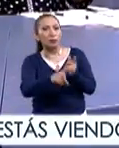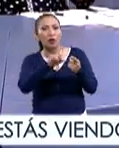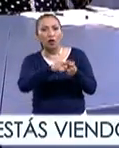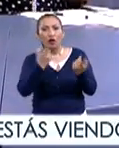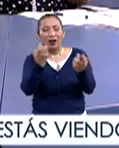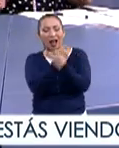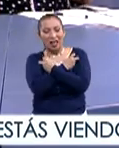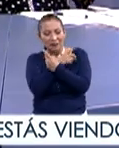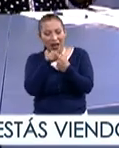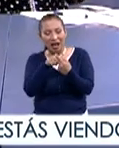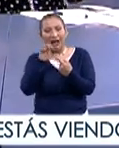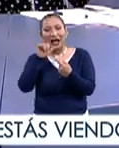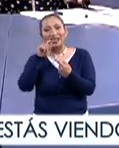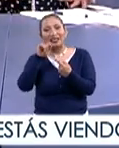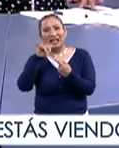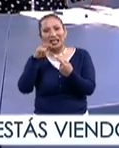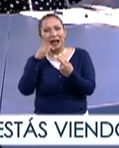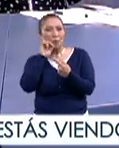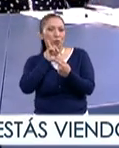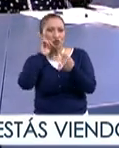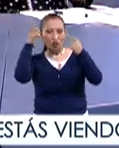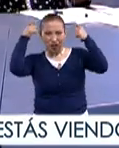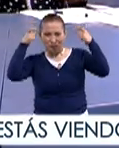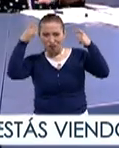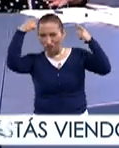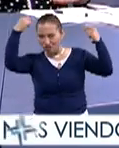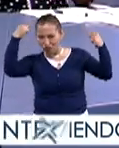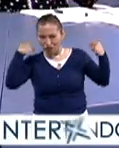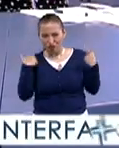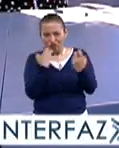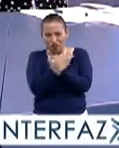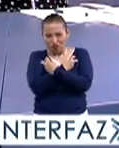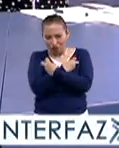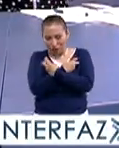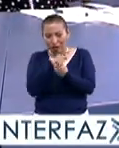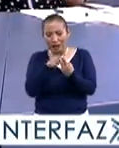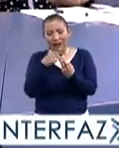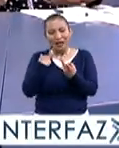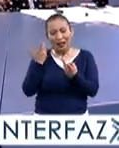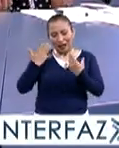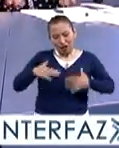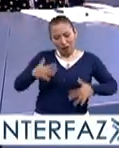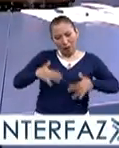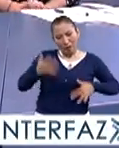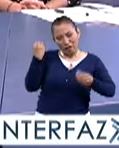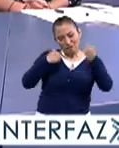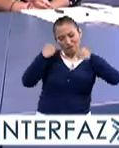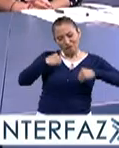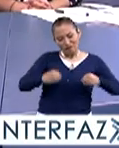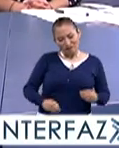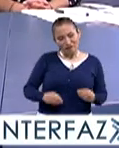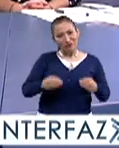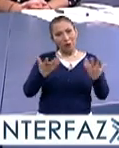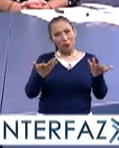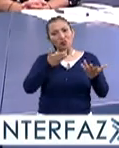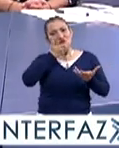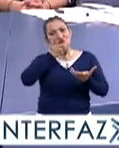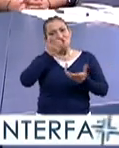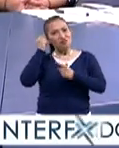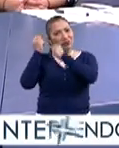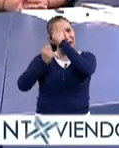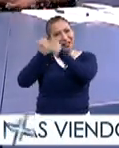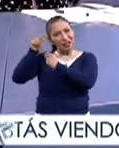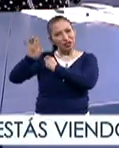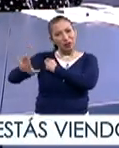la calavera, la catrina, todas estas formas de festejar, estos vestidos, ¿no?, que son muy